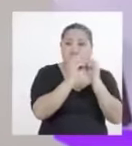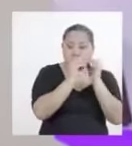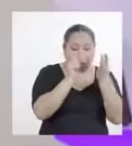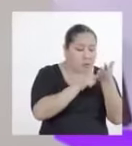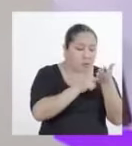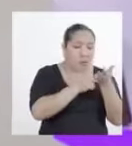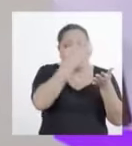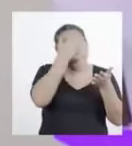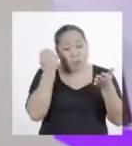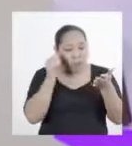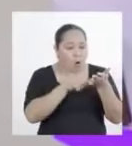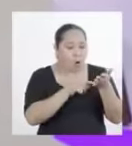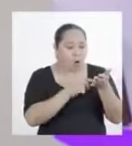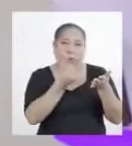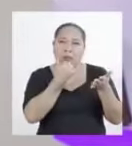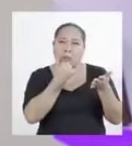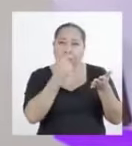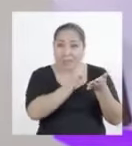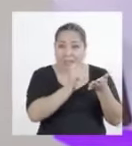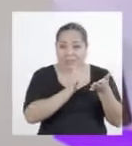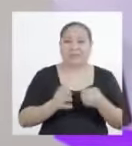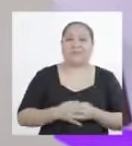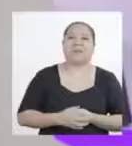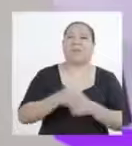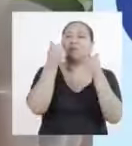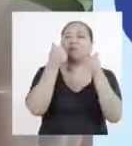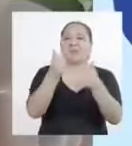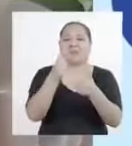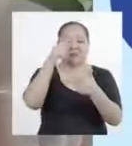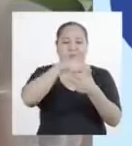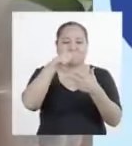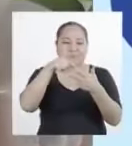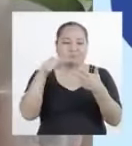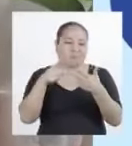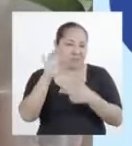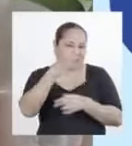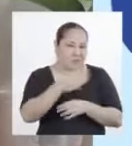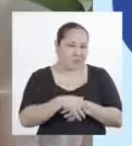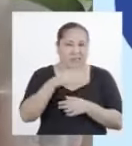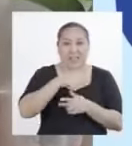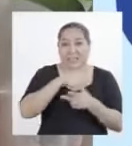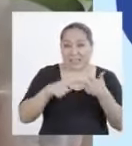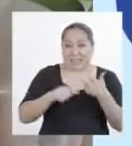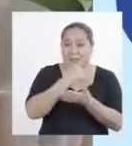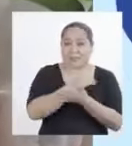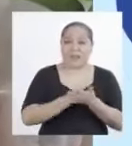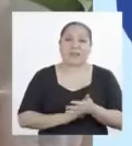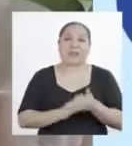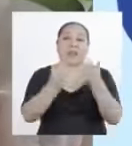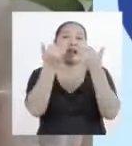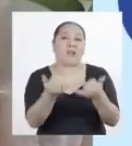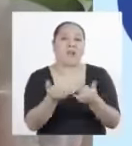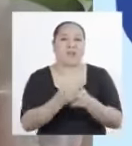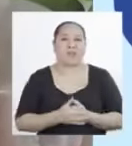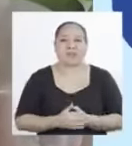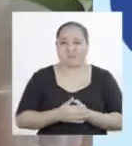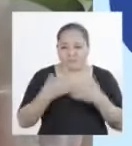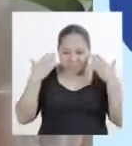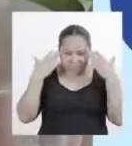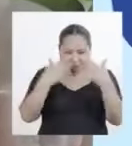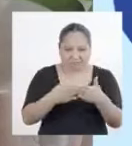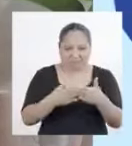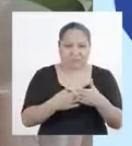para corregir algunas cosas que podemos haber omitido o escrito incorrectamente Muy bien, ya tenemos un esbozo de lo que son las tres etapas